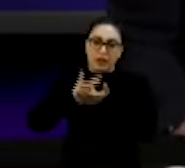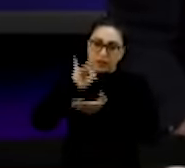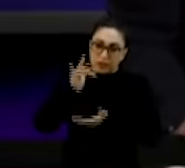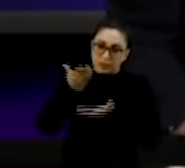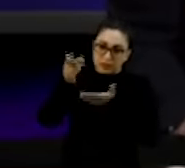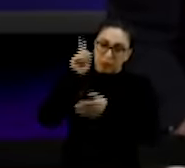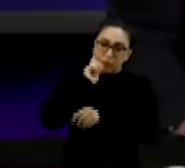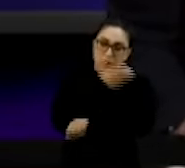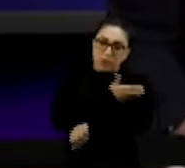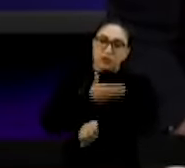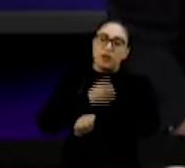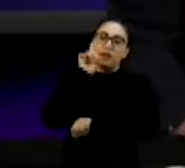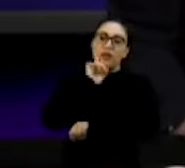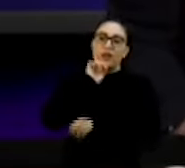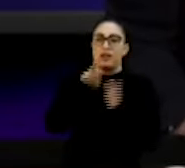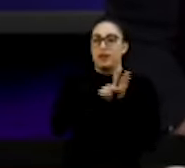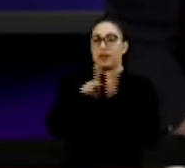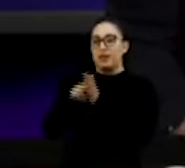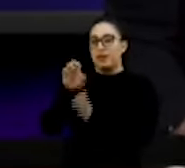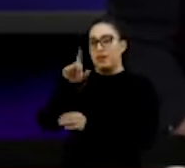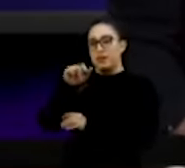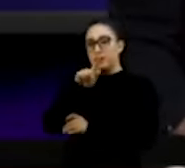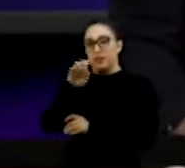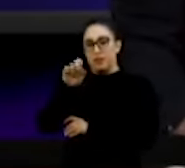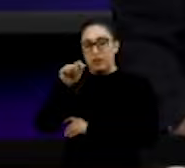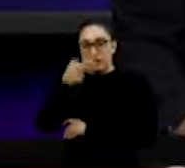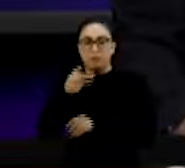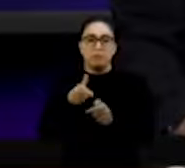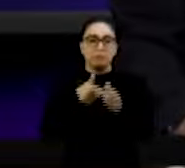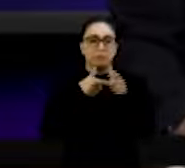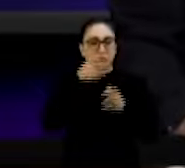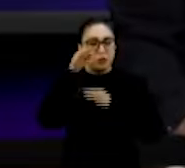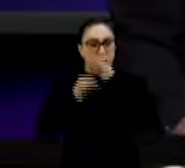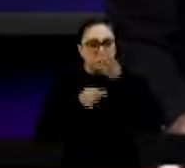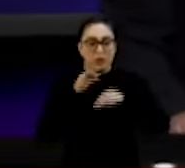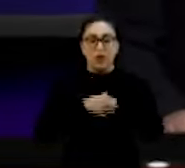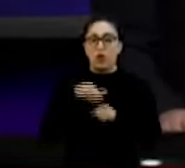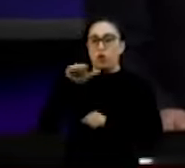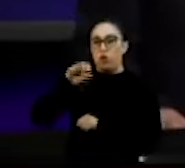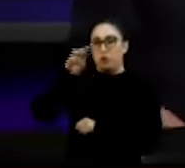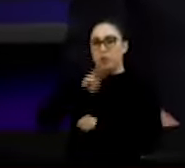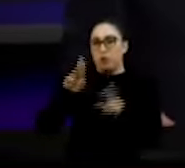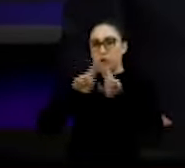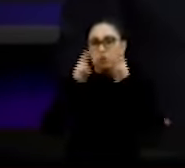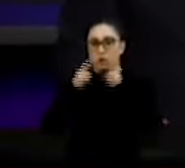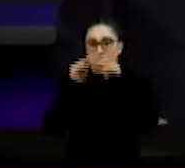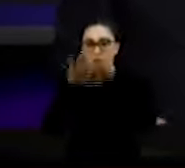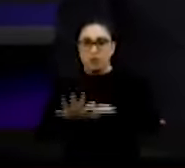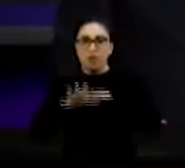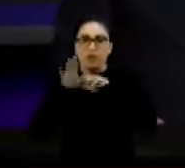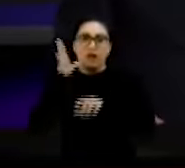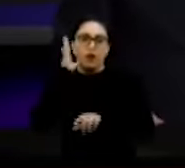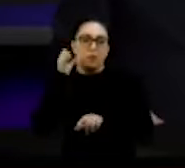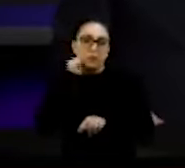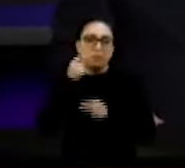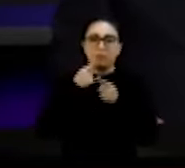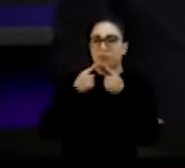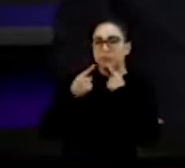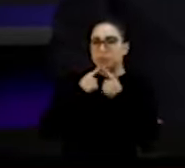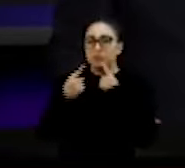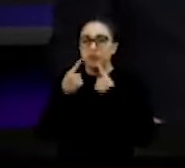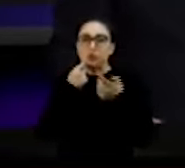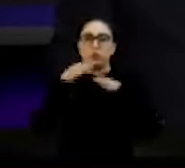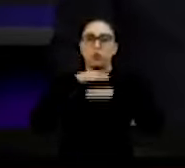compañera Elizabeth Robles. Y seguimos con la actividad, porque durante la sesión ordinaria de este miércoles, senadoras y senadores debatieron sobre los programas sociales en la